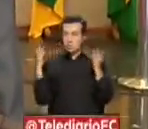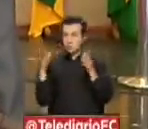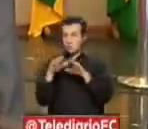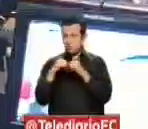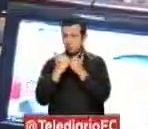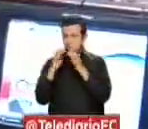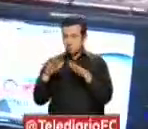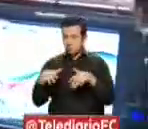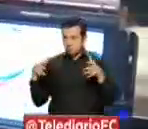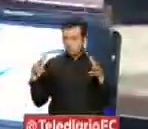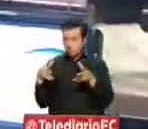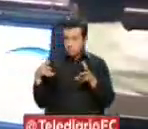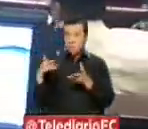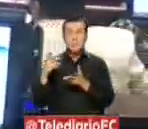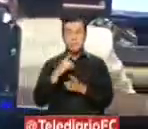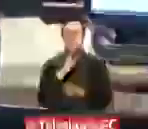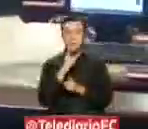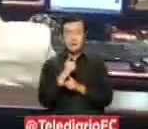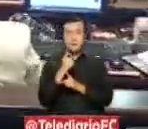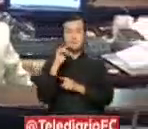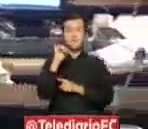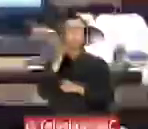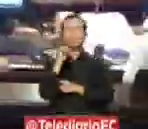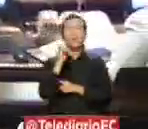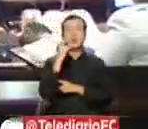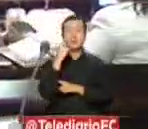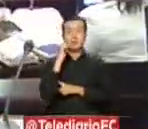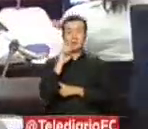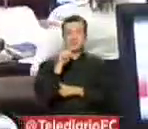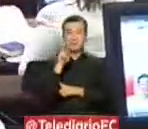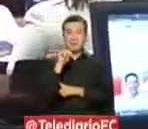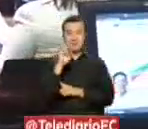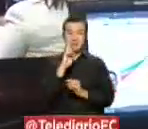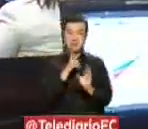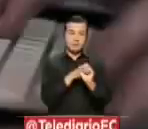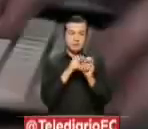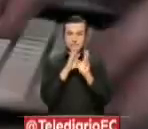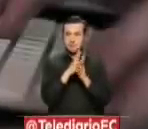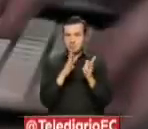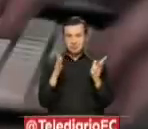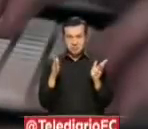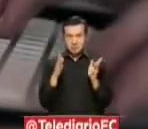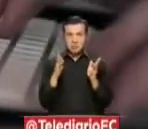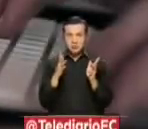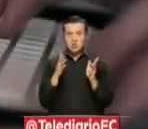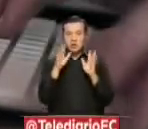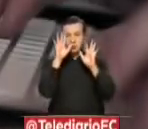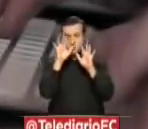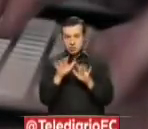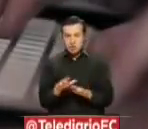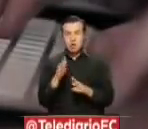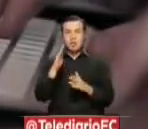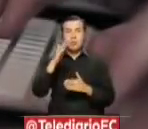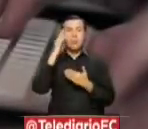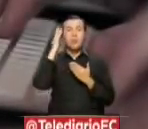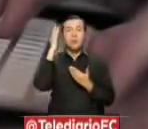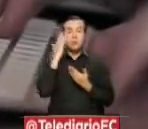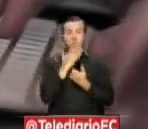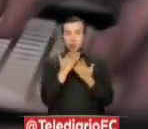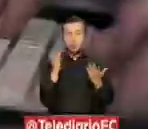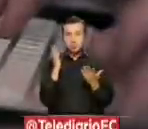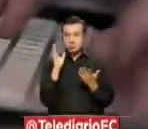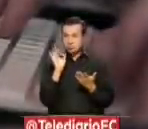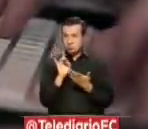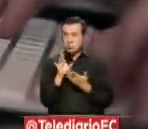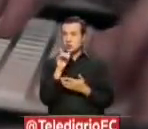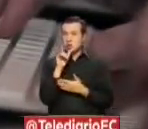del plenario. Y precisamente en la sesión de este jueves, Espín no asistió al pleno. Además, por orden del secretario de la Política, fue removida de